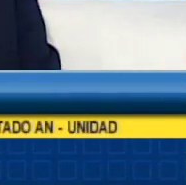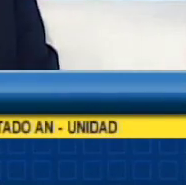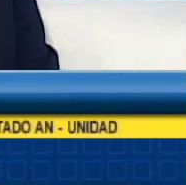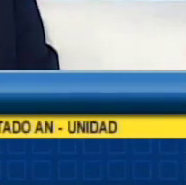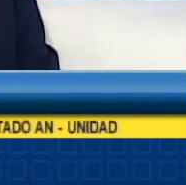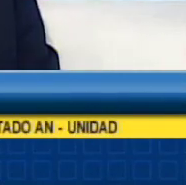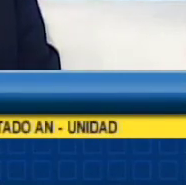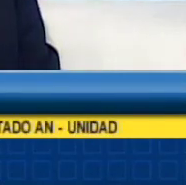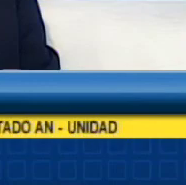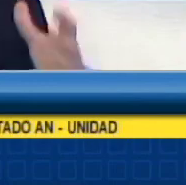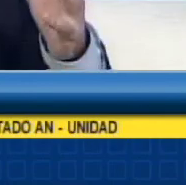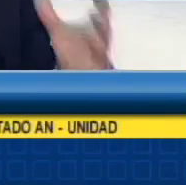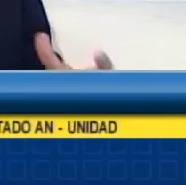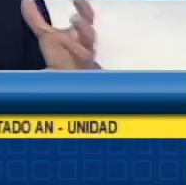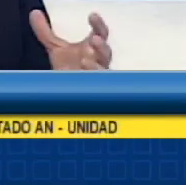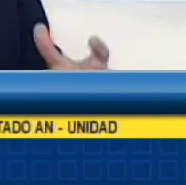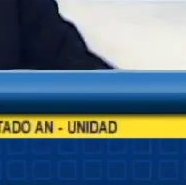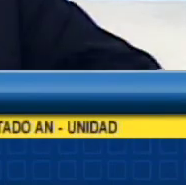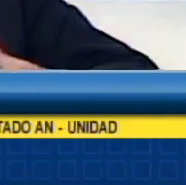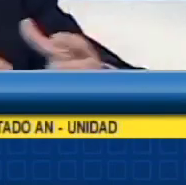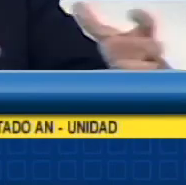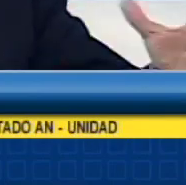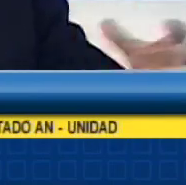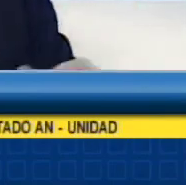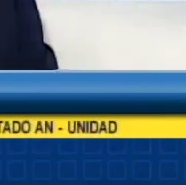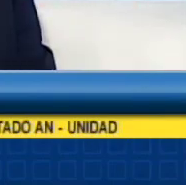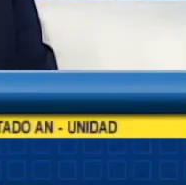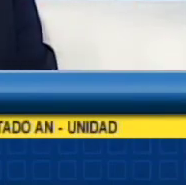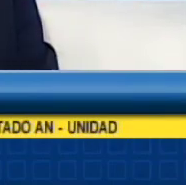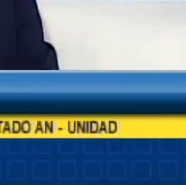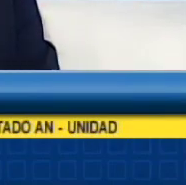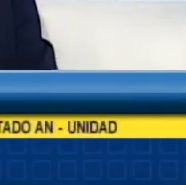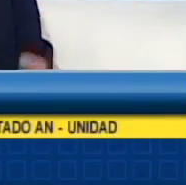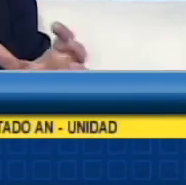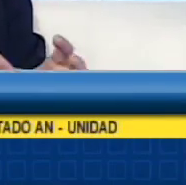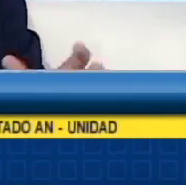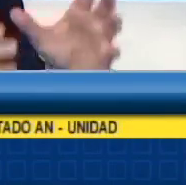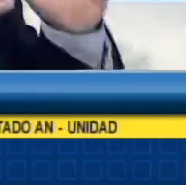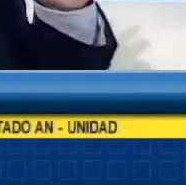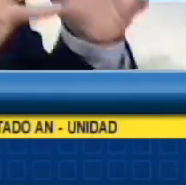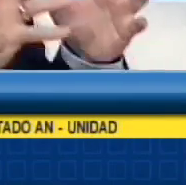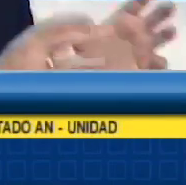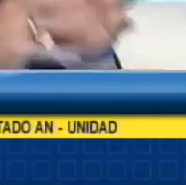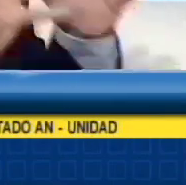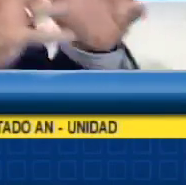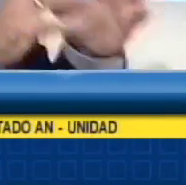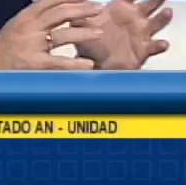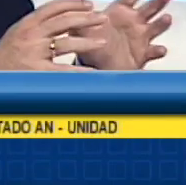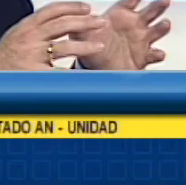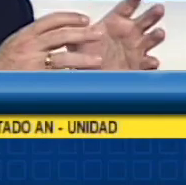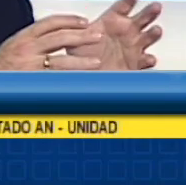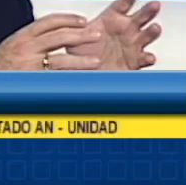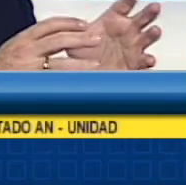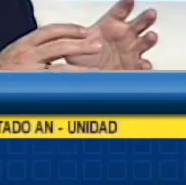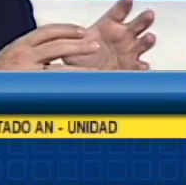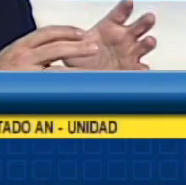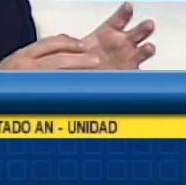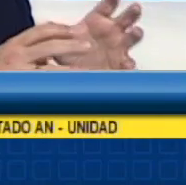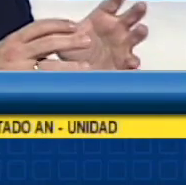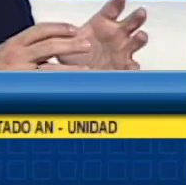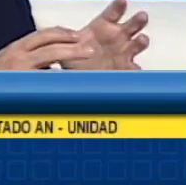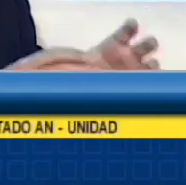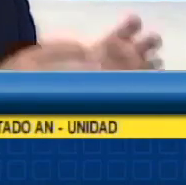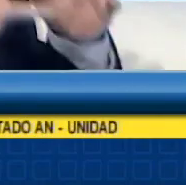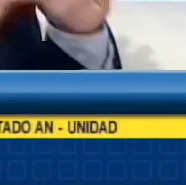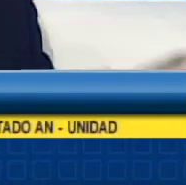impulsado Primero Justicia. Tenemos millones de armas ilegales dando vueltas. Si yo, en lugar de ir a ese problema, que es la enfermedad real, que es que